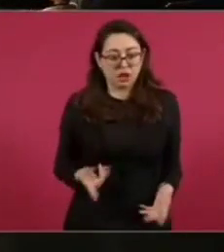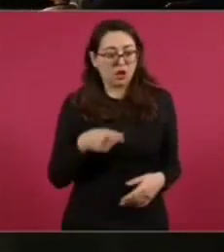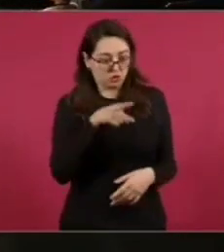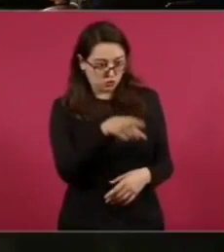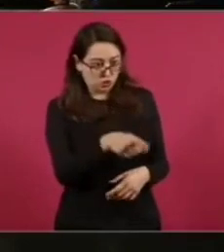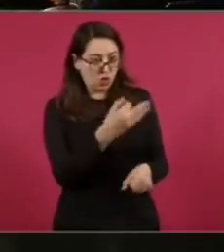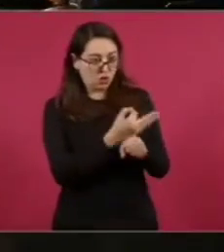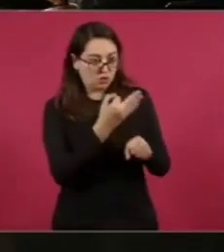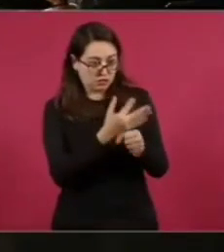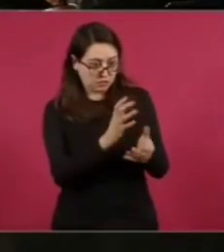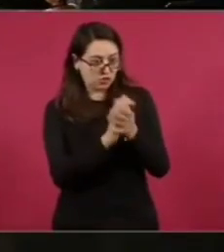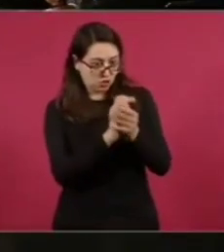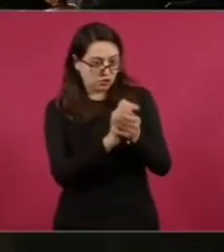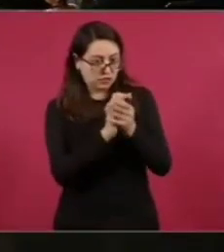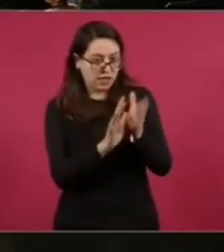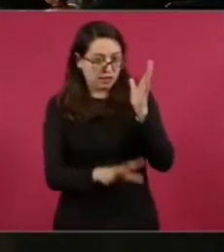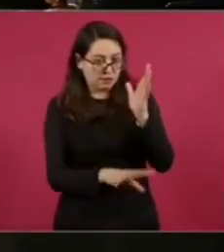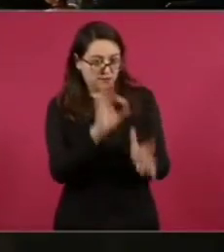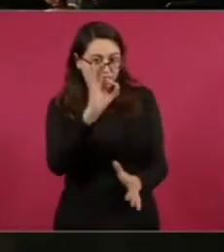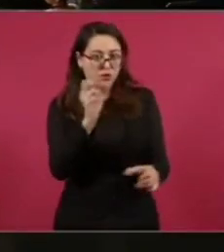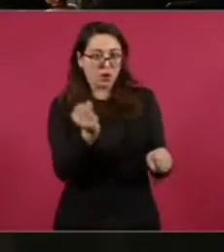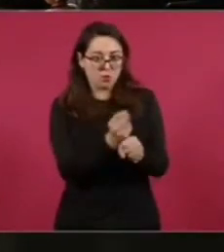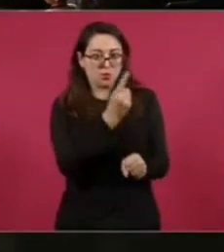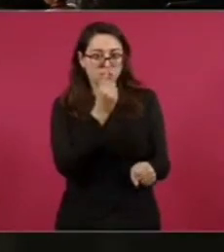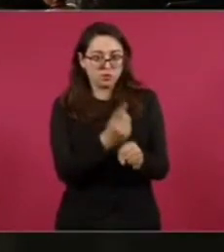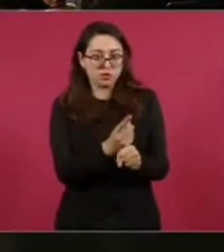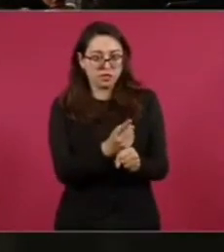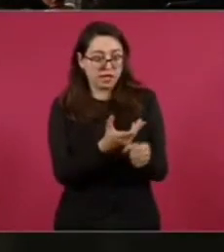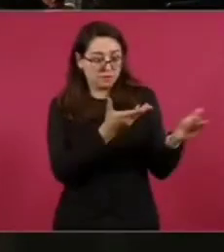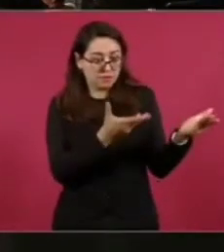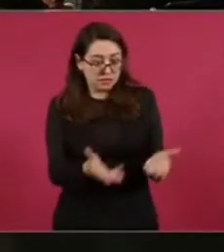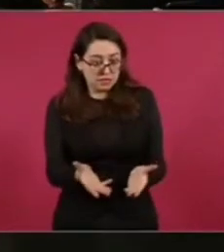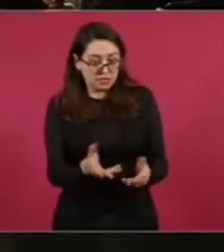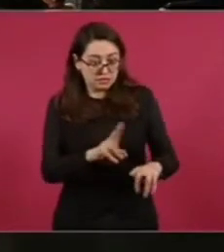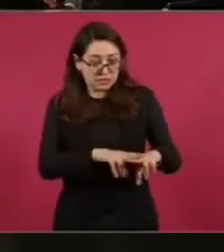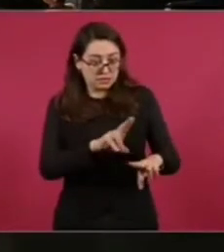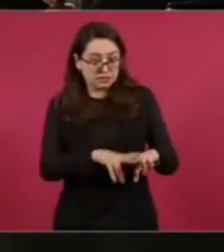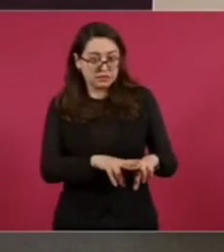dio ahora la oportunidad porque…